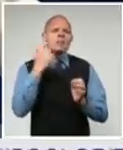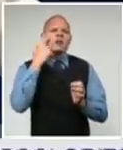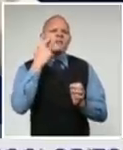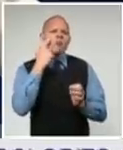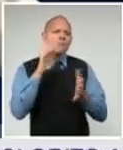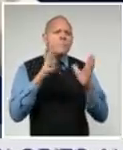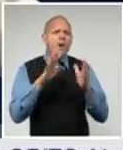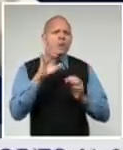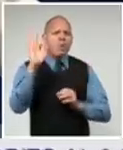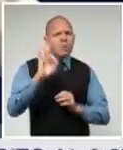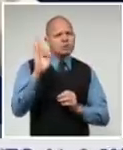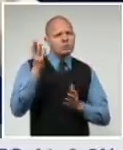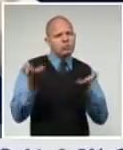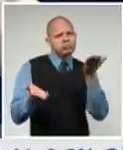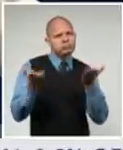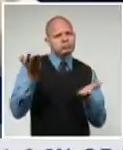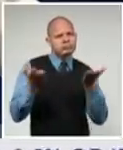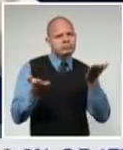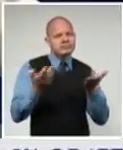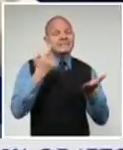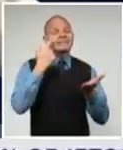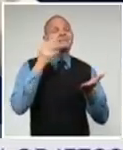se incrementa al